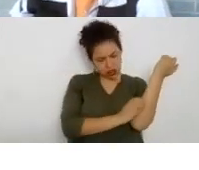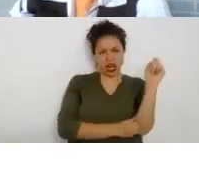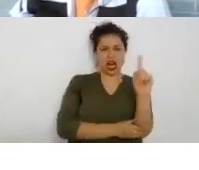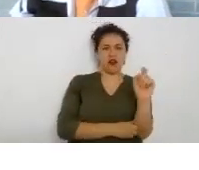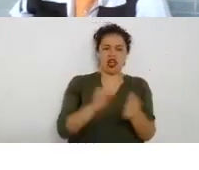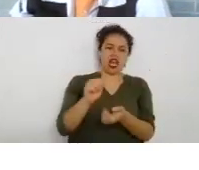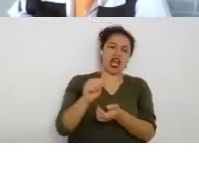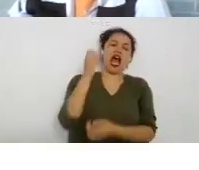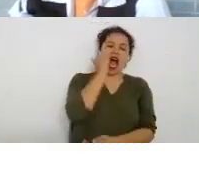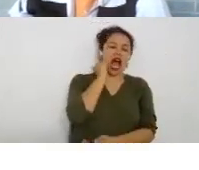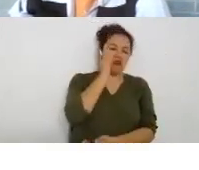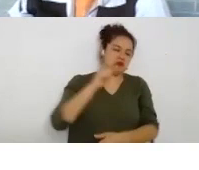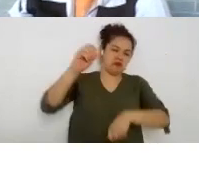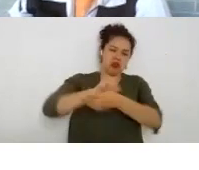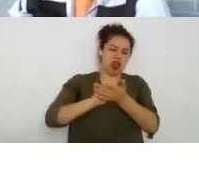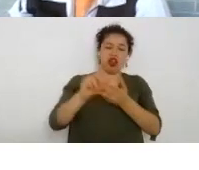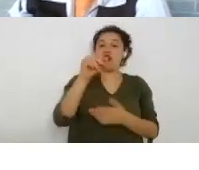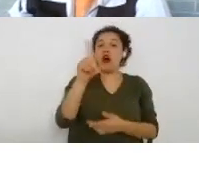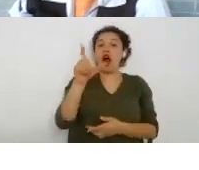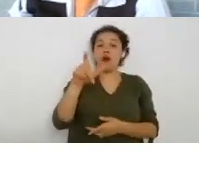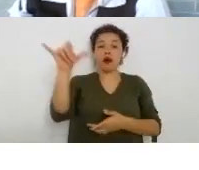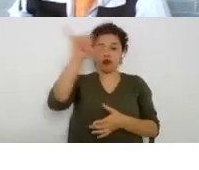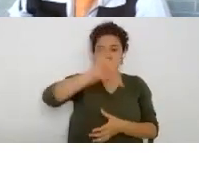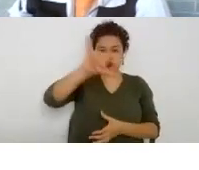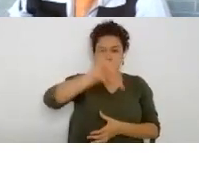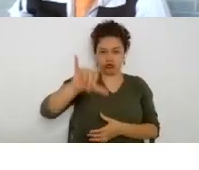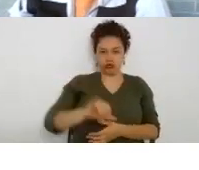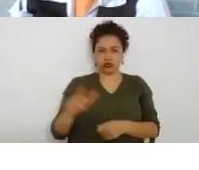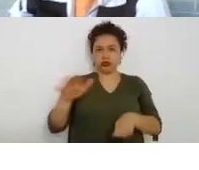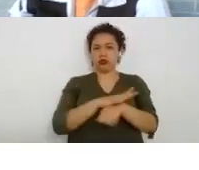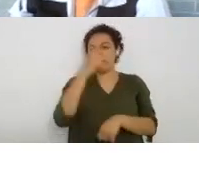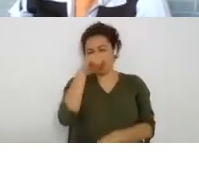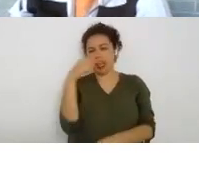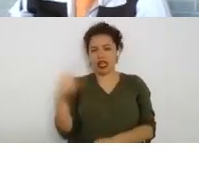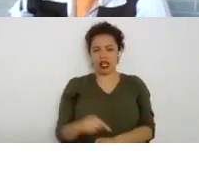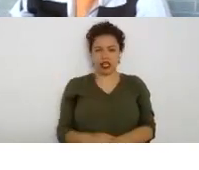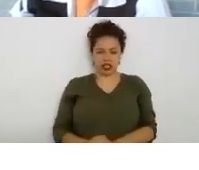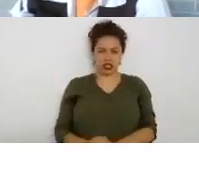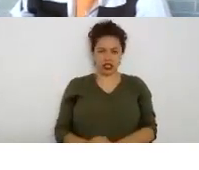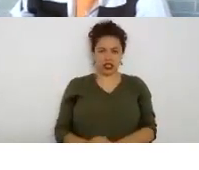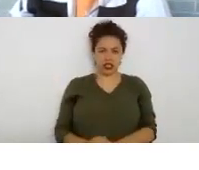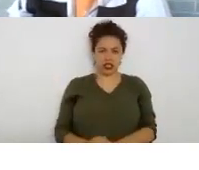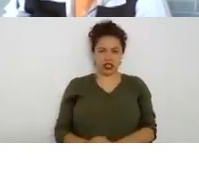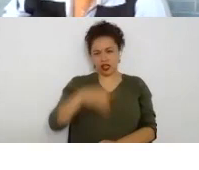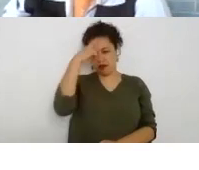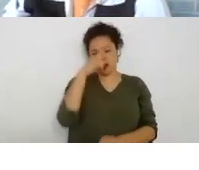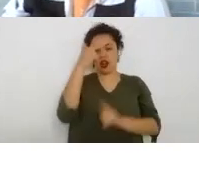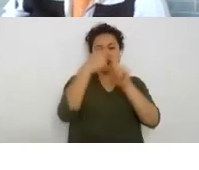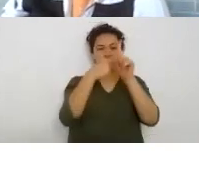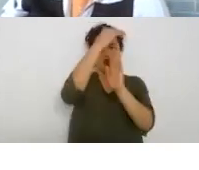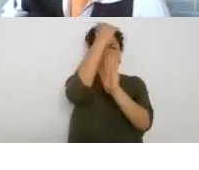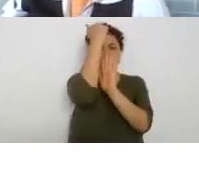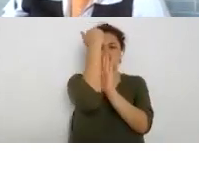jabón ni nada más. Simplemente va a ser agua. ¿Con qué fin? Con el fin de disminuir la temperatura